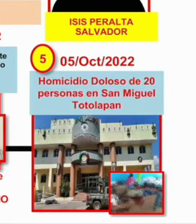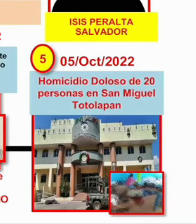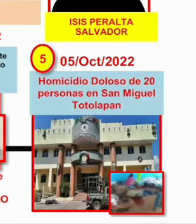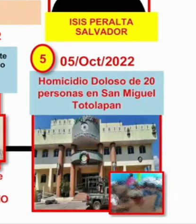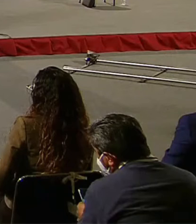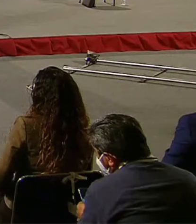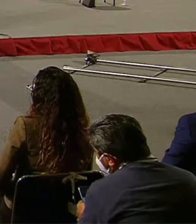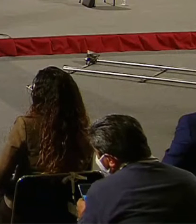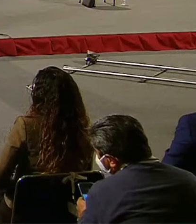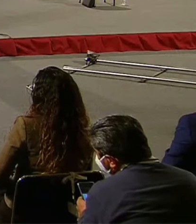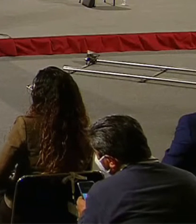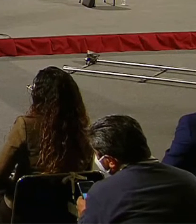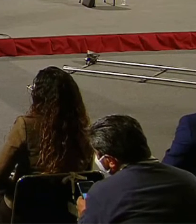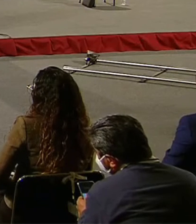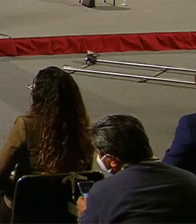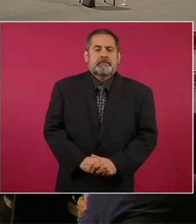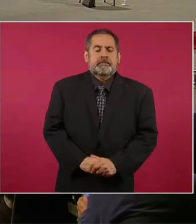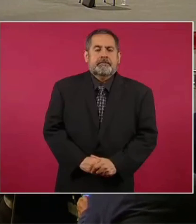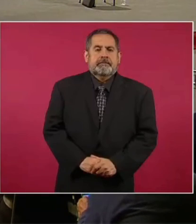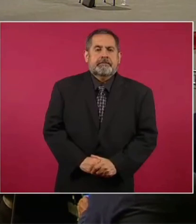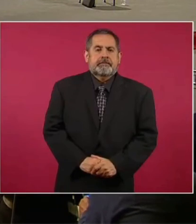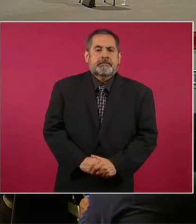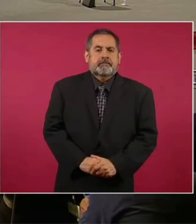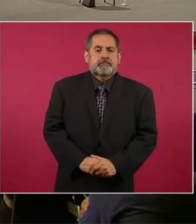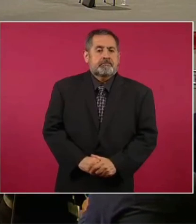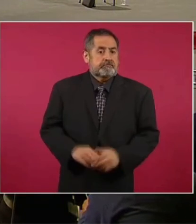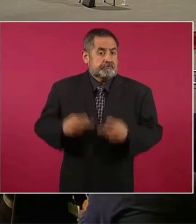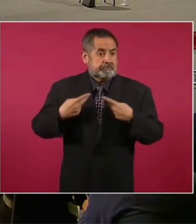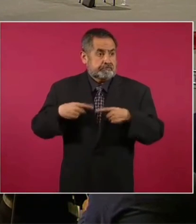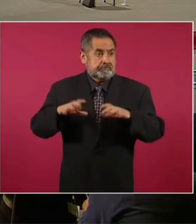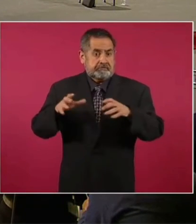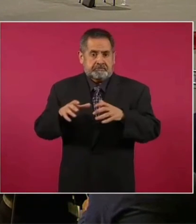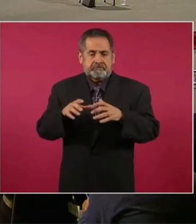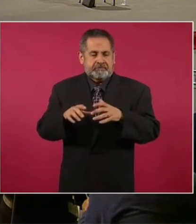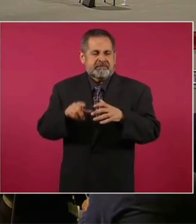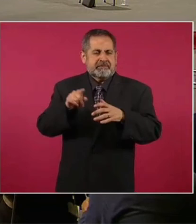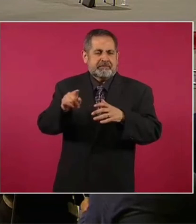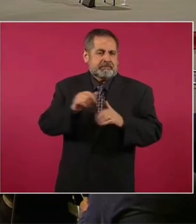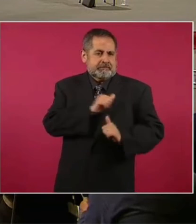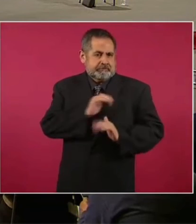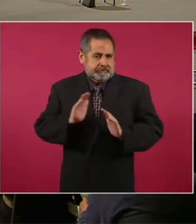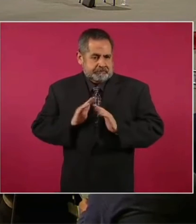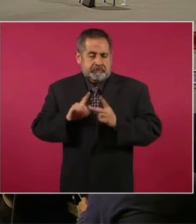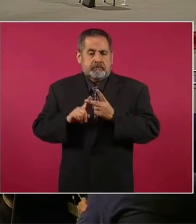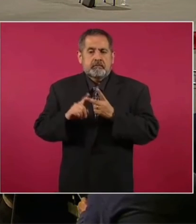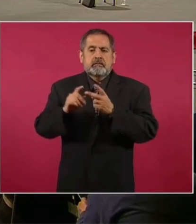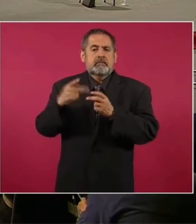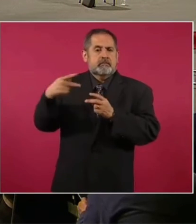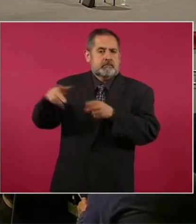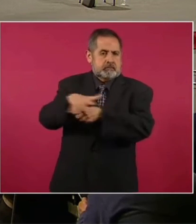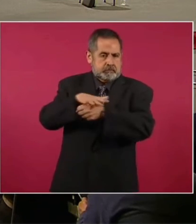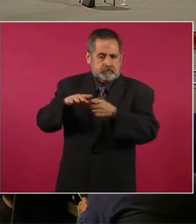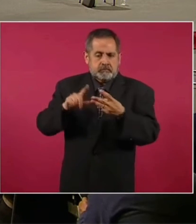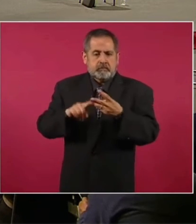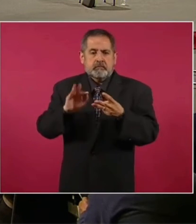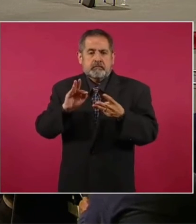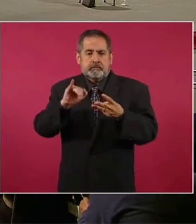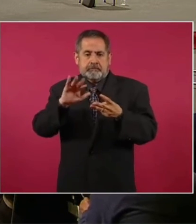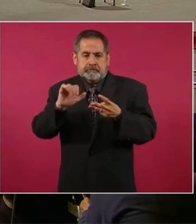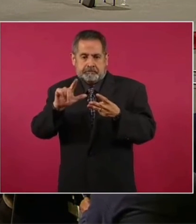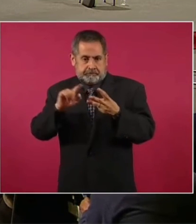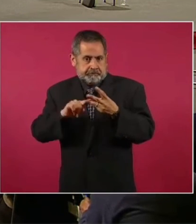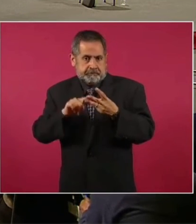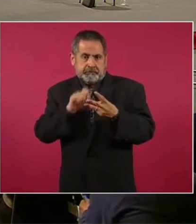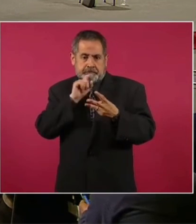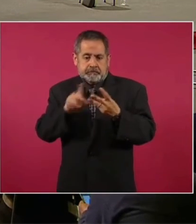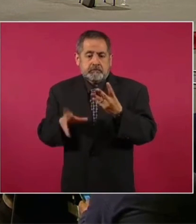iban personal del Ejército Mexicano, personal de la Secretaría de Seguridad Local, personal de la Fiscalía y personal